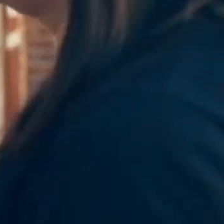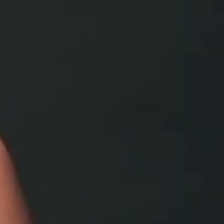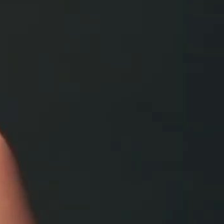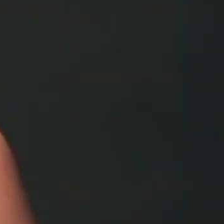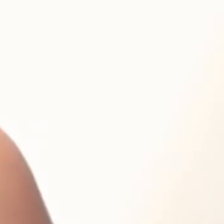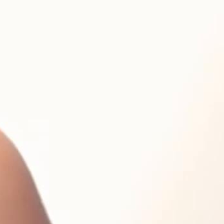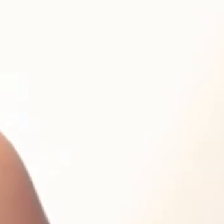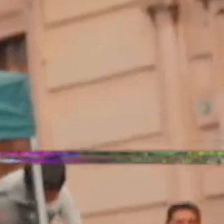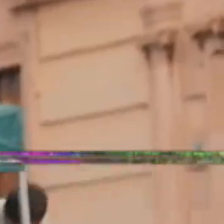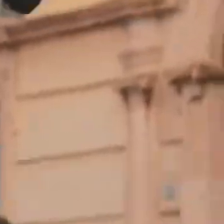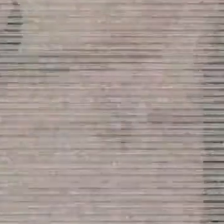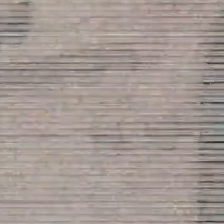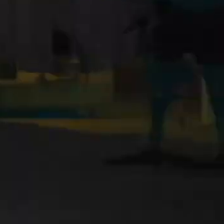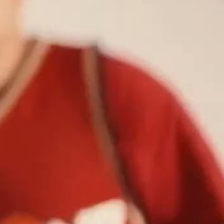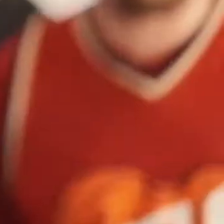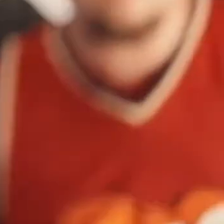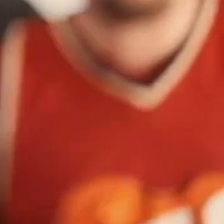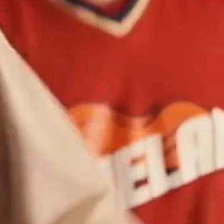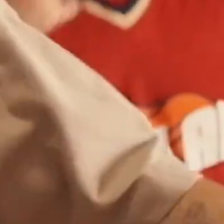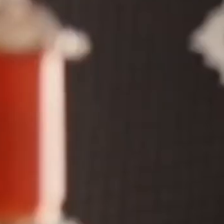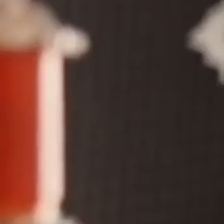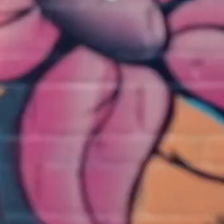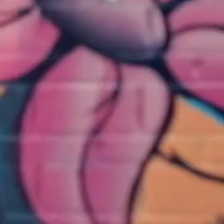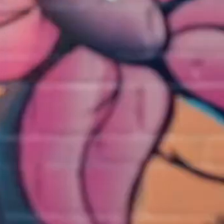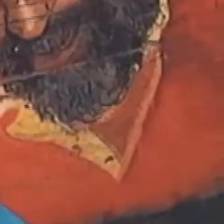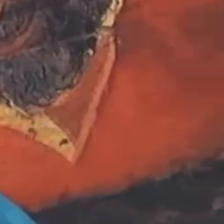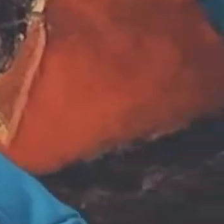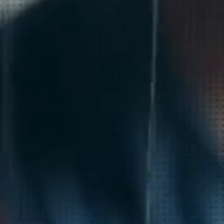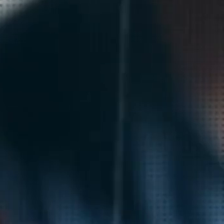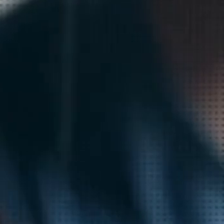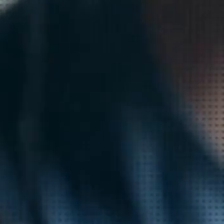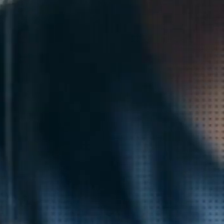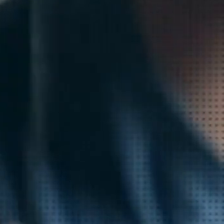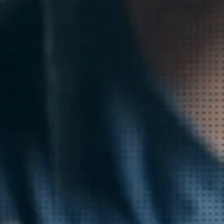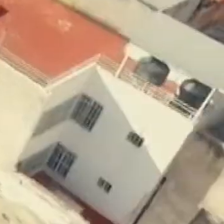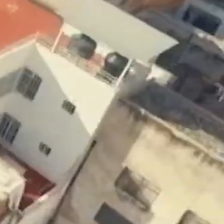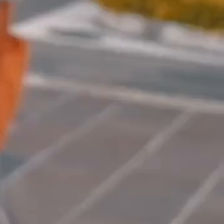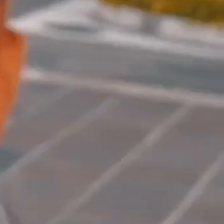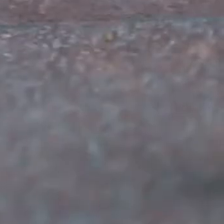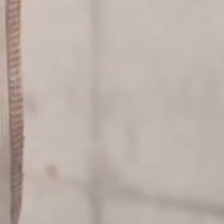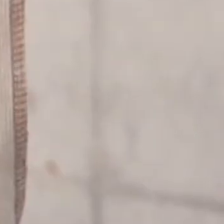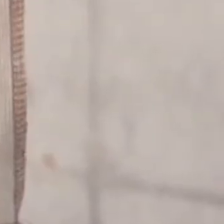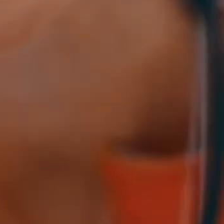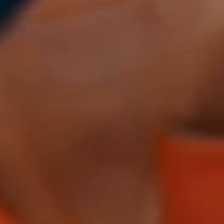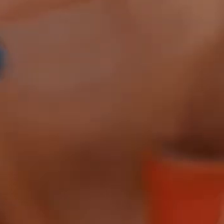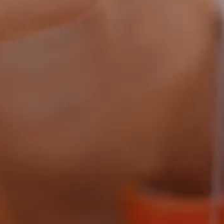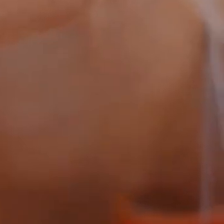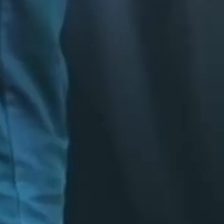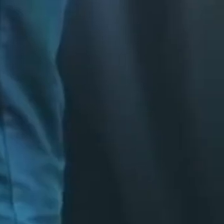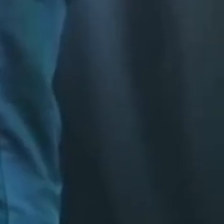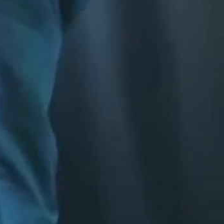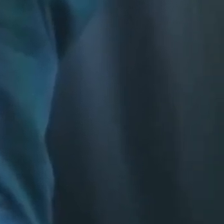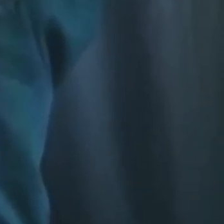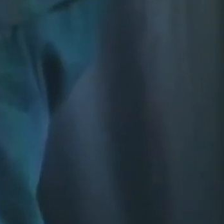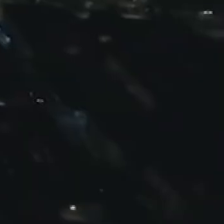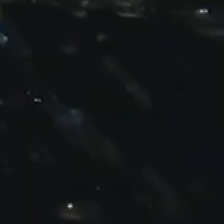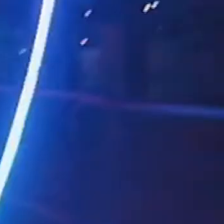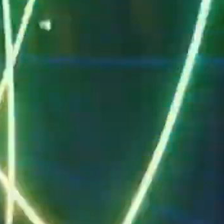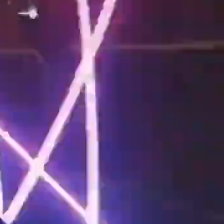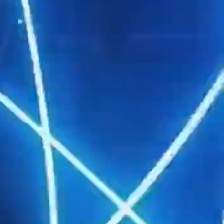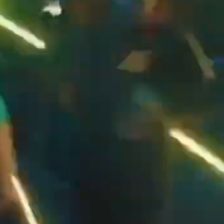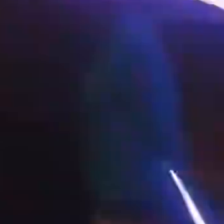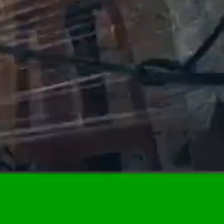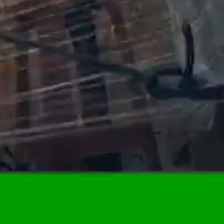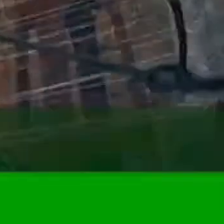Las formas de expresión de músicos, poetas, malabaristas, escritores y actores, entre otros